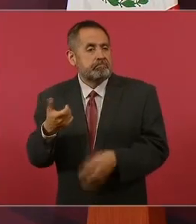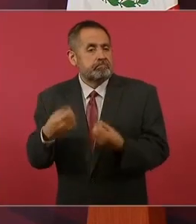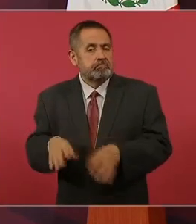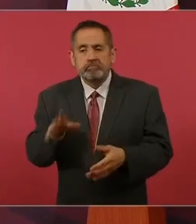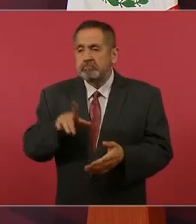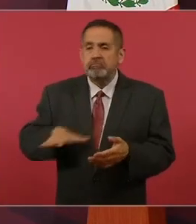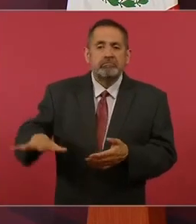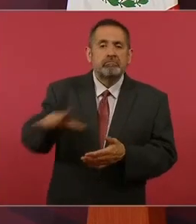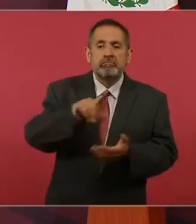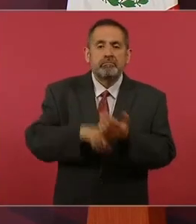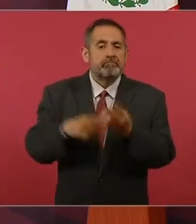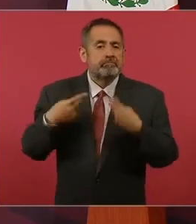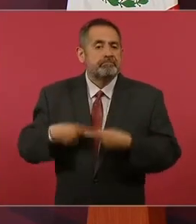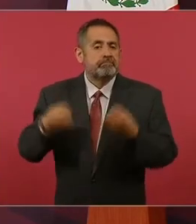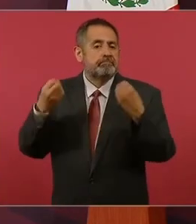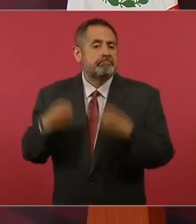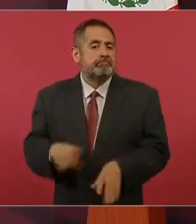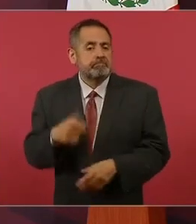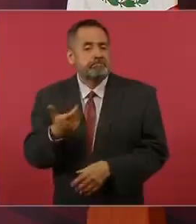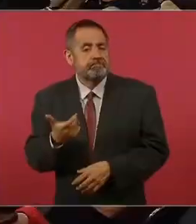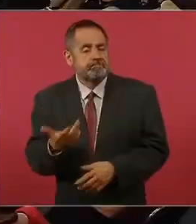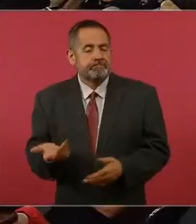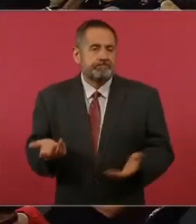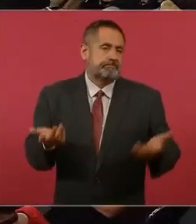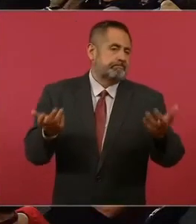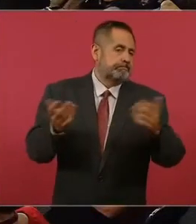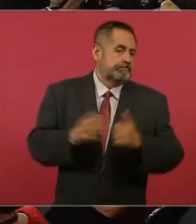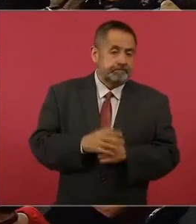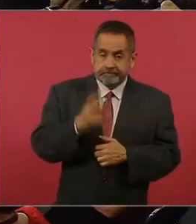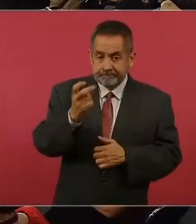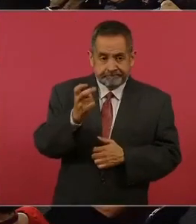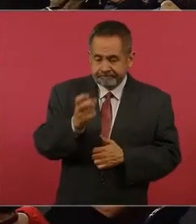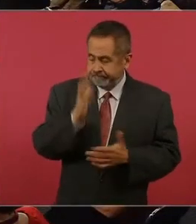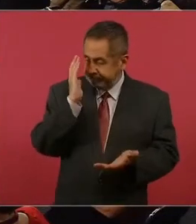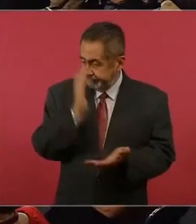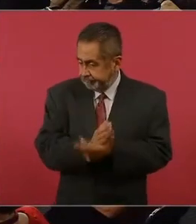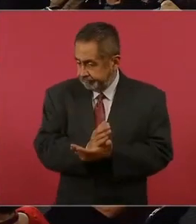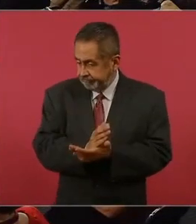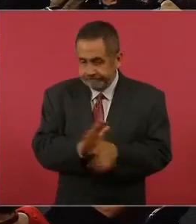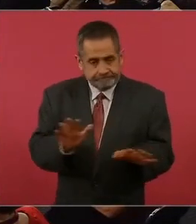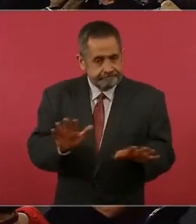para el pueblo. Entonces, eso cambió.